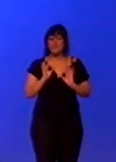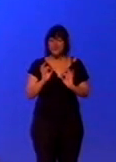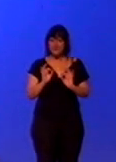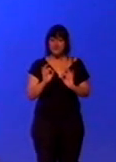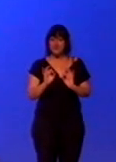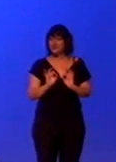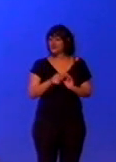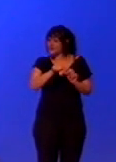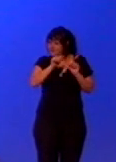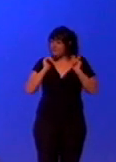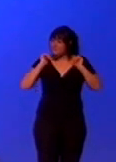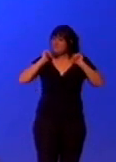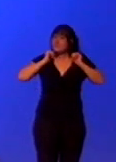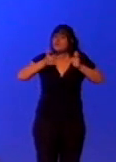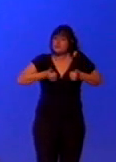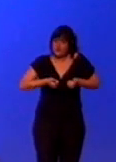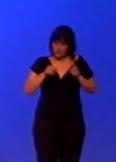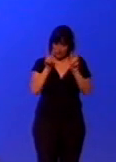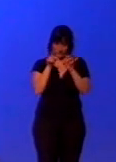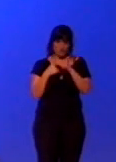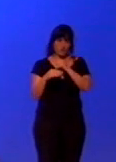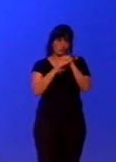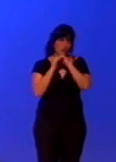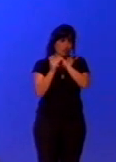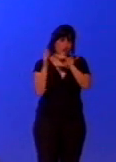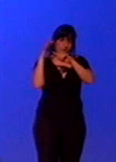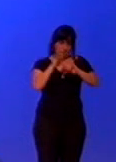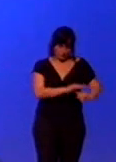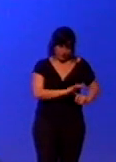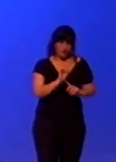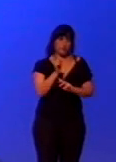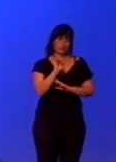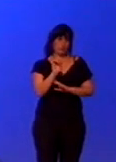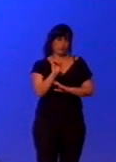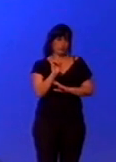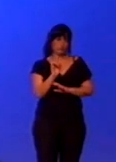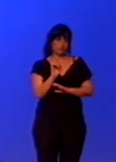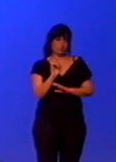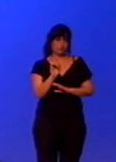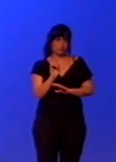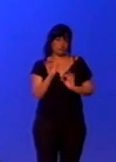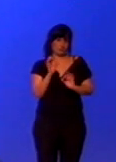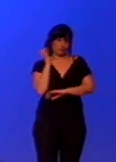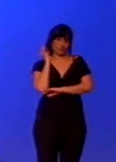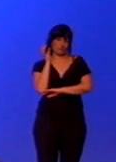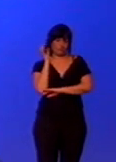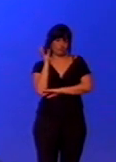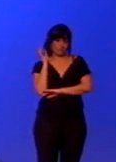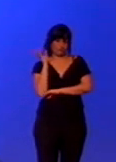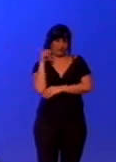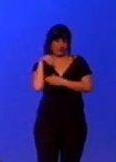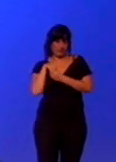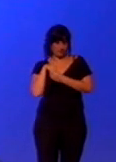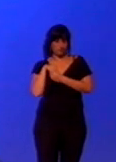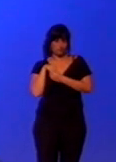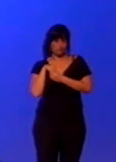de alguna manera de la idea de igualdad y de no discriminación presente en la convención o también presente en